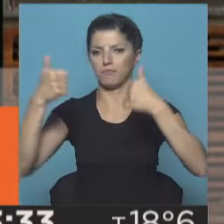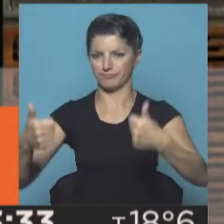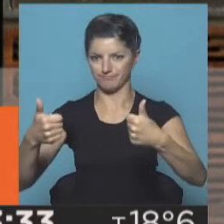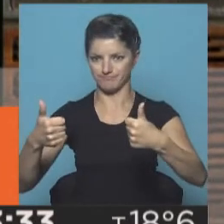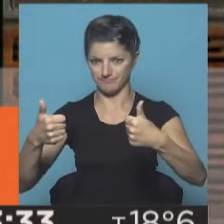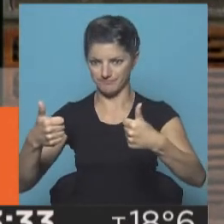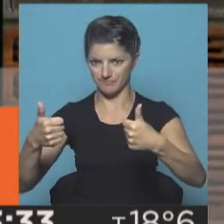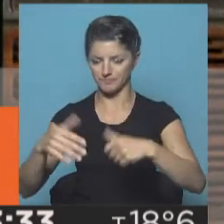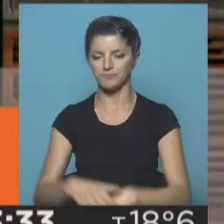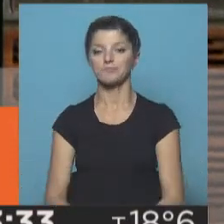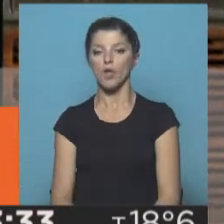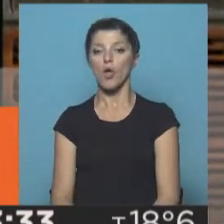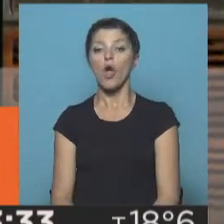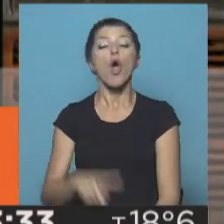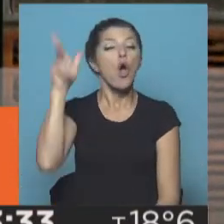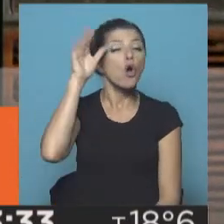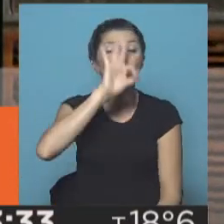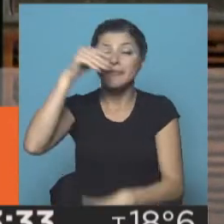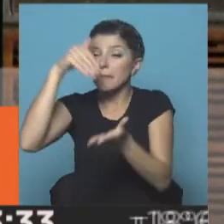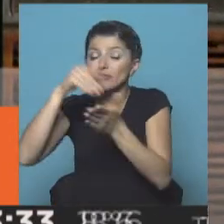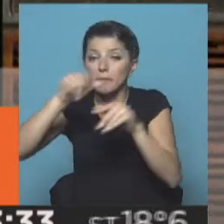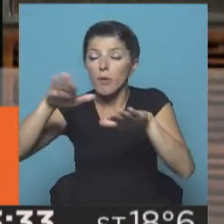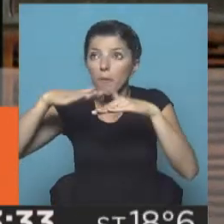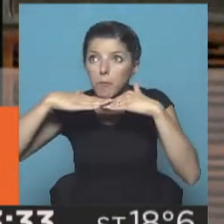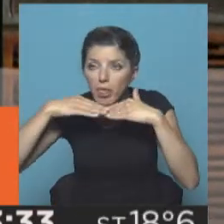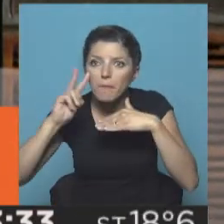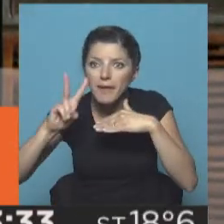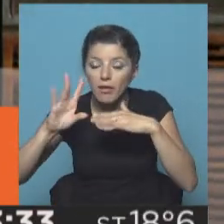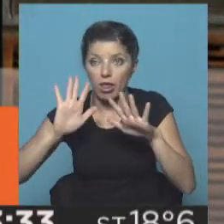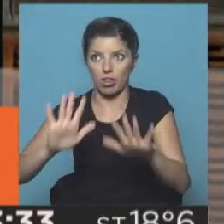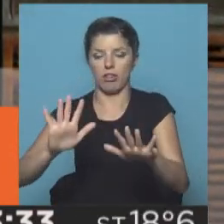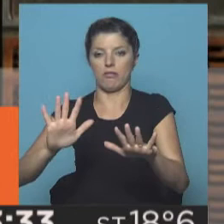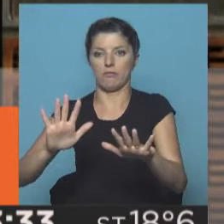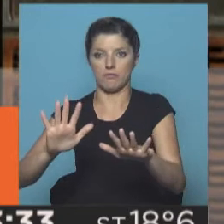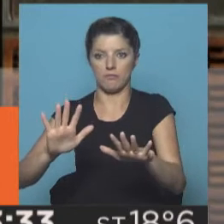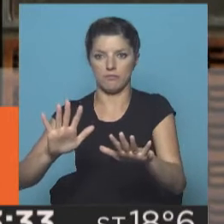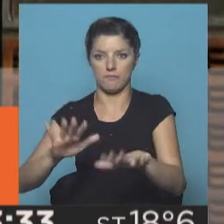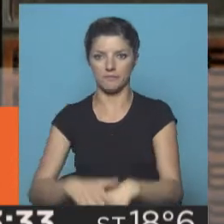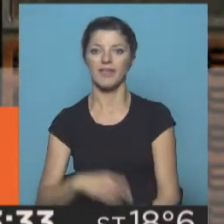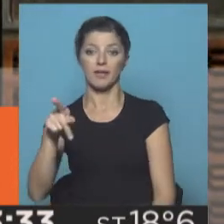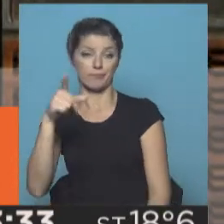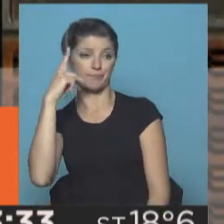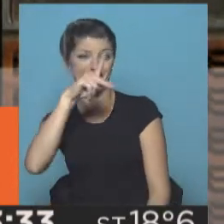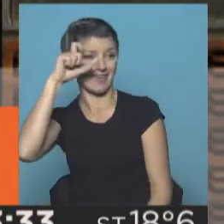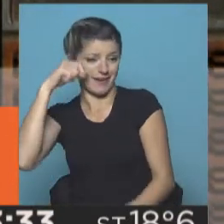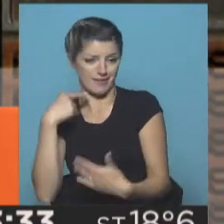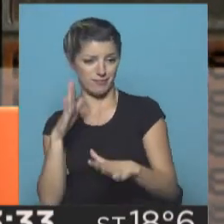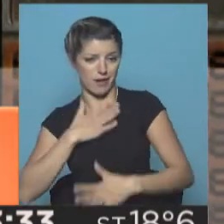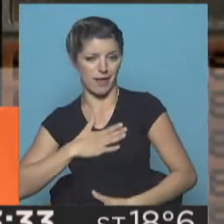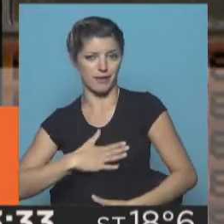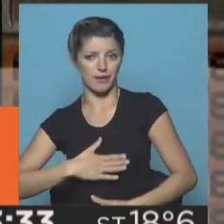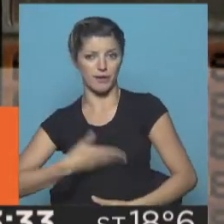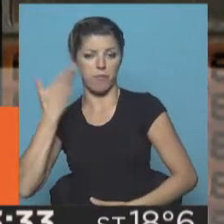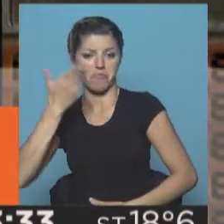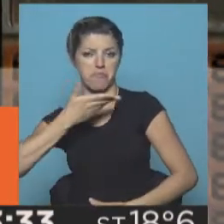La imagen que vieron unos 80 millones de espectadores fue contrastante. Un Kennedy fresco e impetuoso se llevó